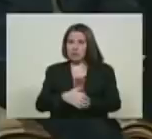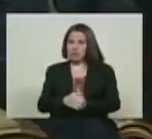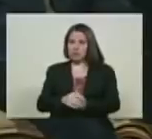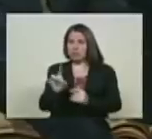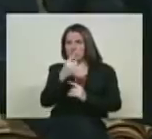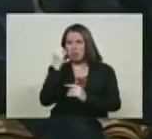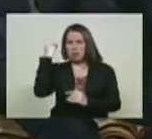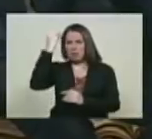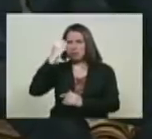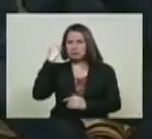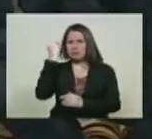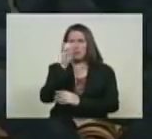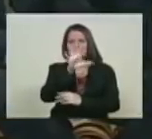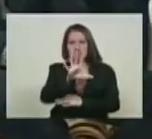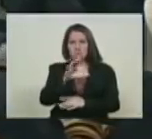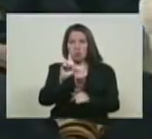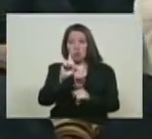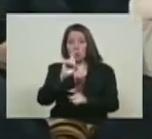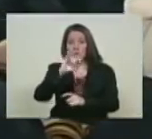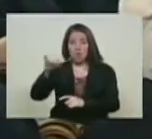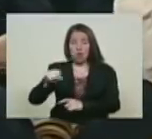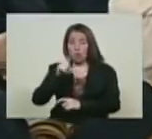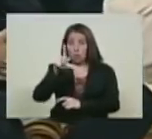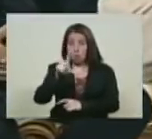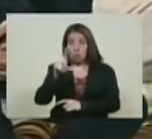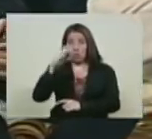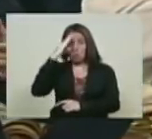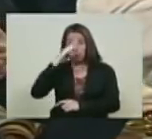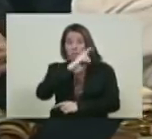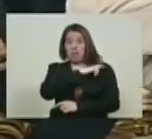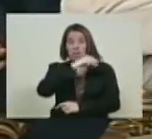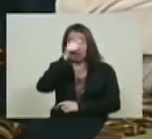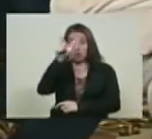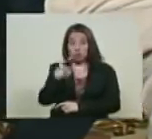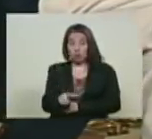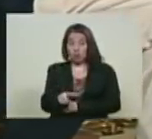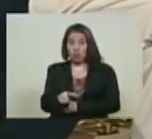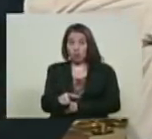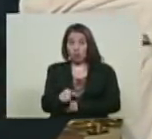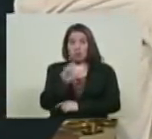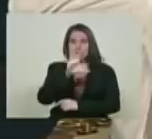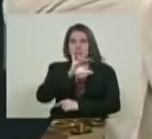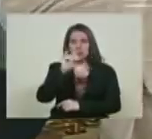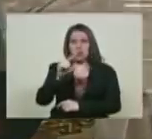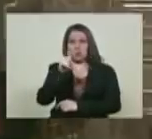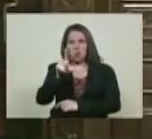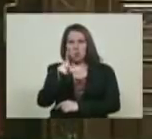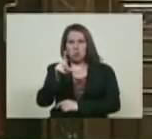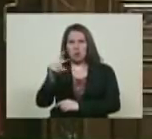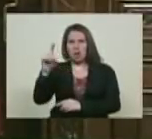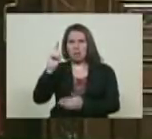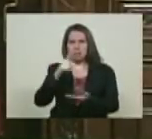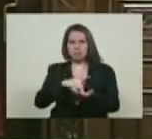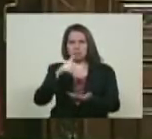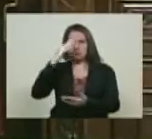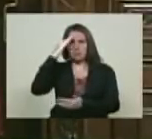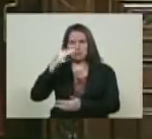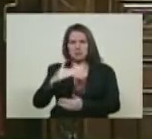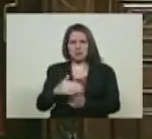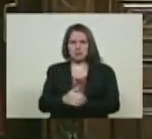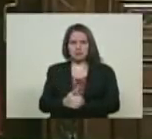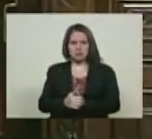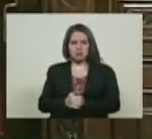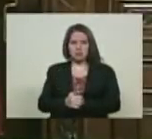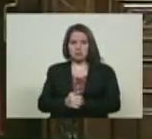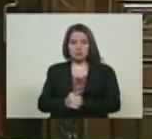5 de julio, padrino, que el asesinato se diera el 5 de julio en medio de la parada militar donde están los cadetes, los